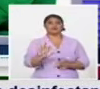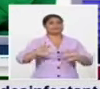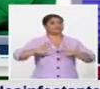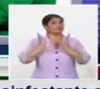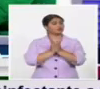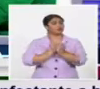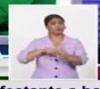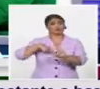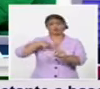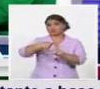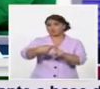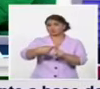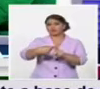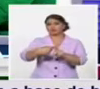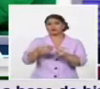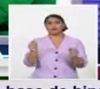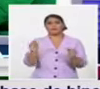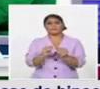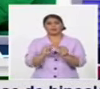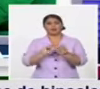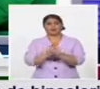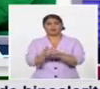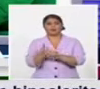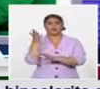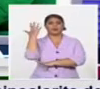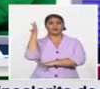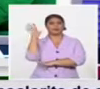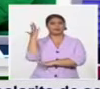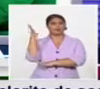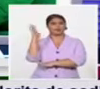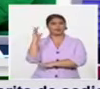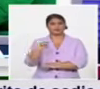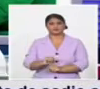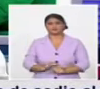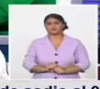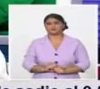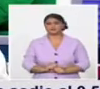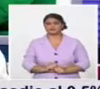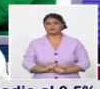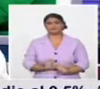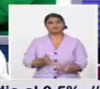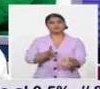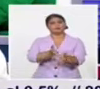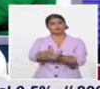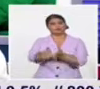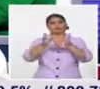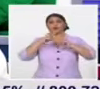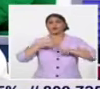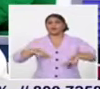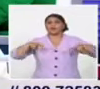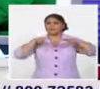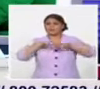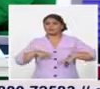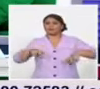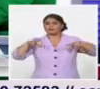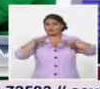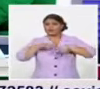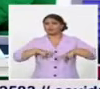sido casos importados a nuestro país. Se trabaja para precisar la fuente de infección